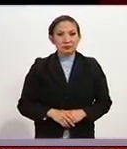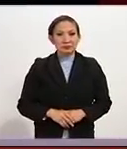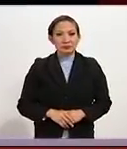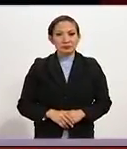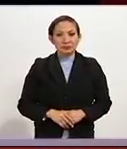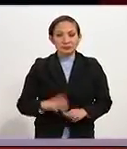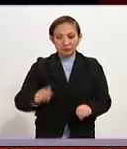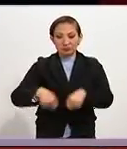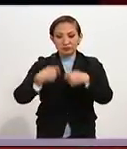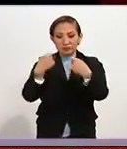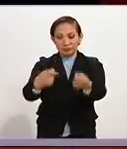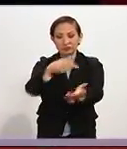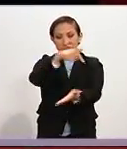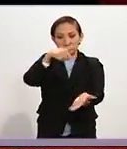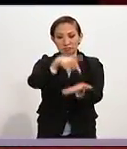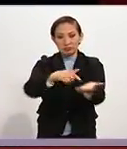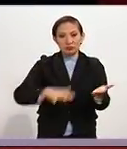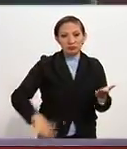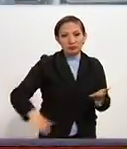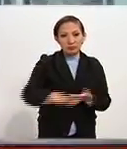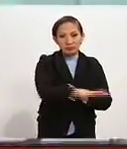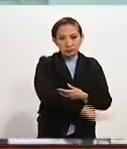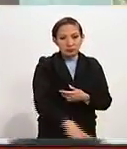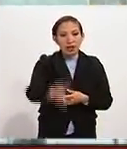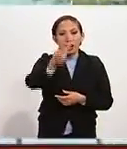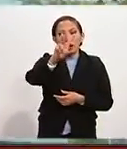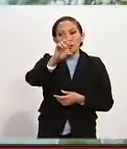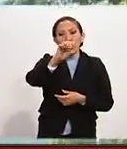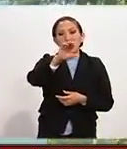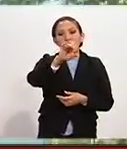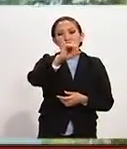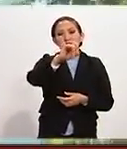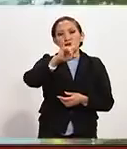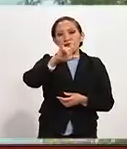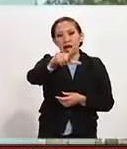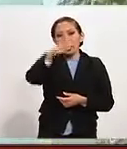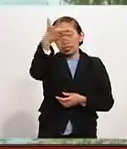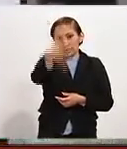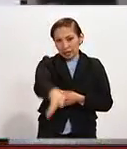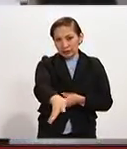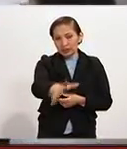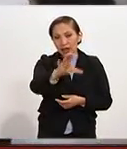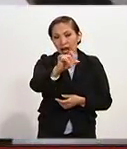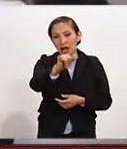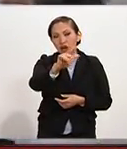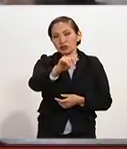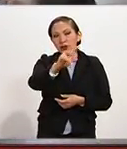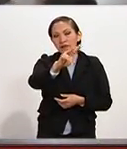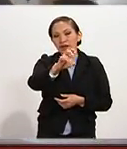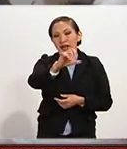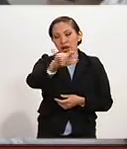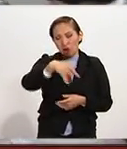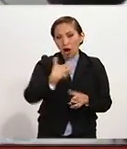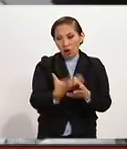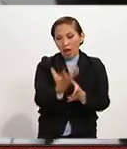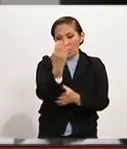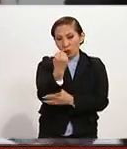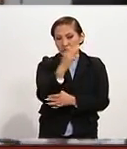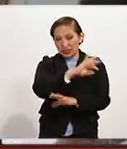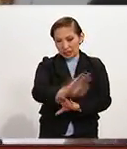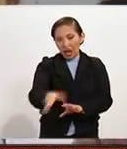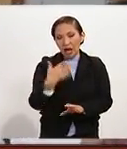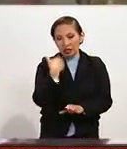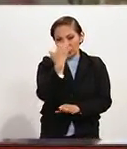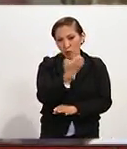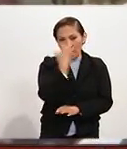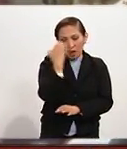Fueron entregadas las instalaciones de la vocacional 10, Carlos Vallejo, con lo que ya son 9 los planteles del Poli